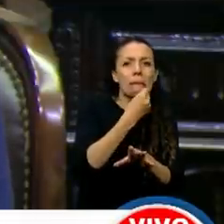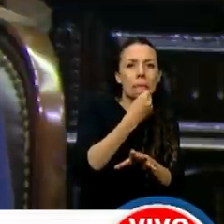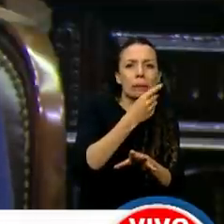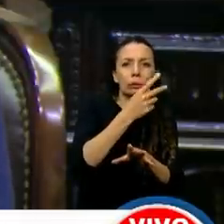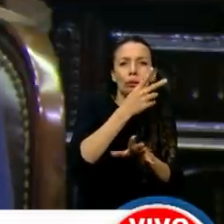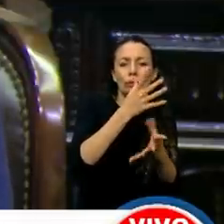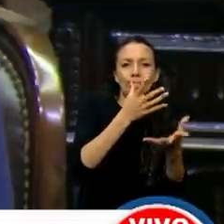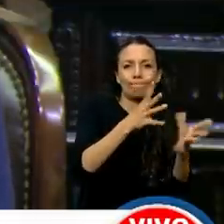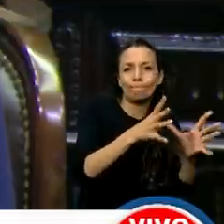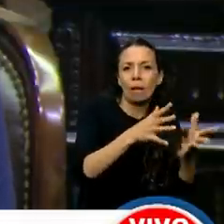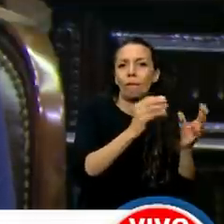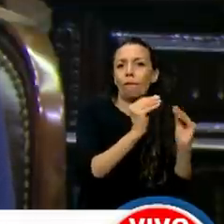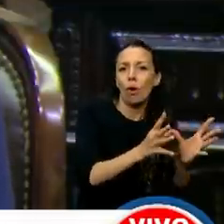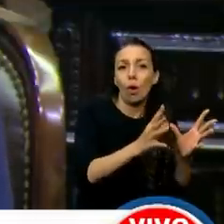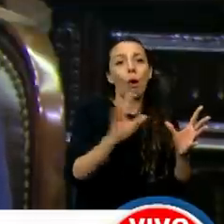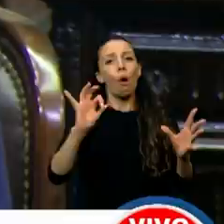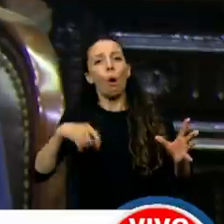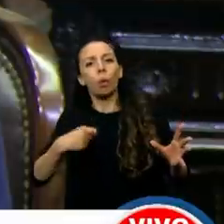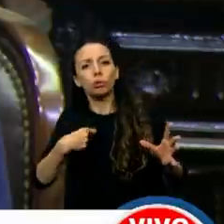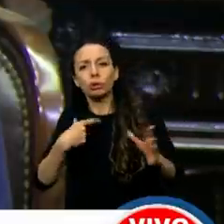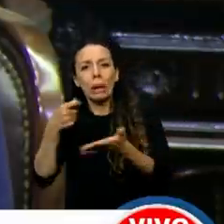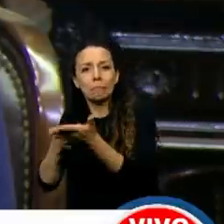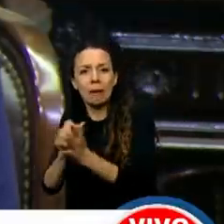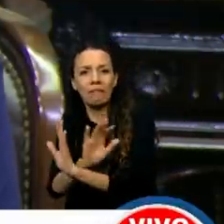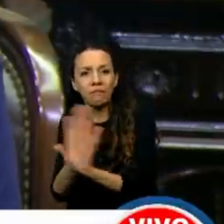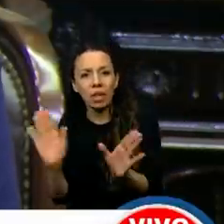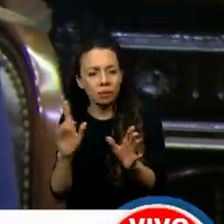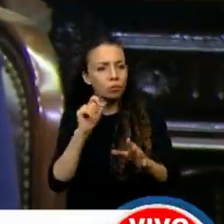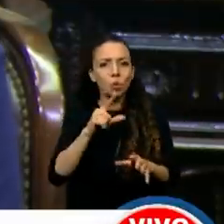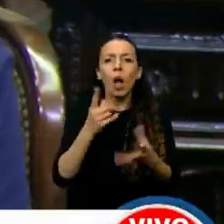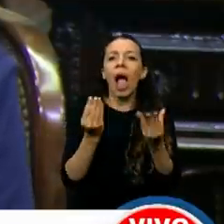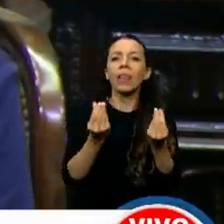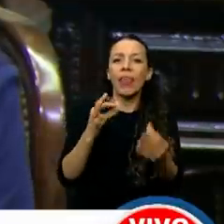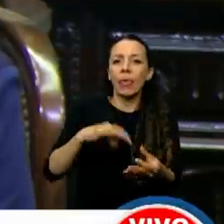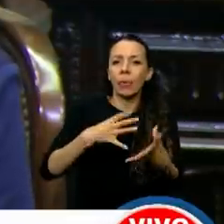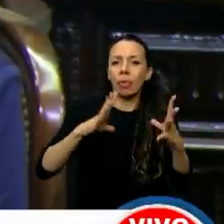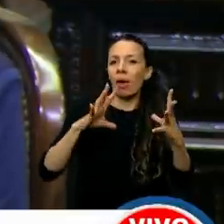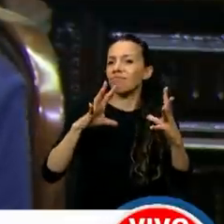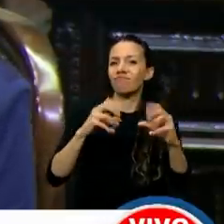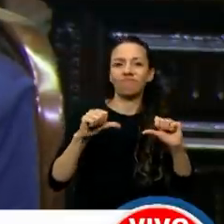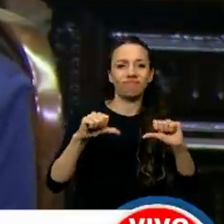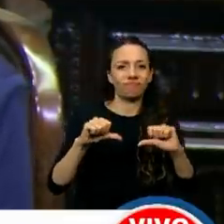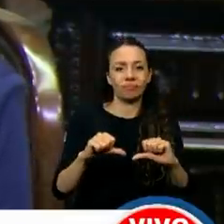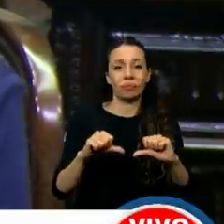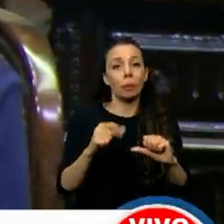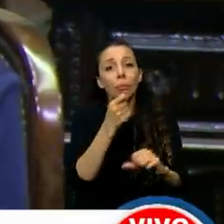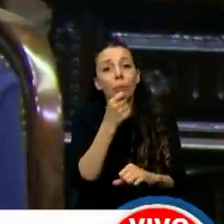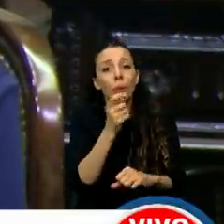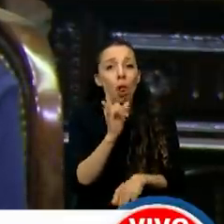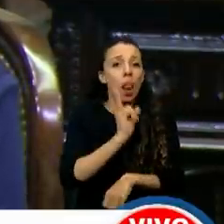social de se inviertan en su calidad de vida y destinen por ejemplo ya la leche